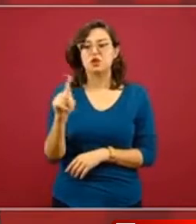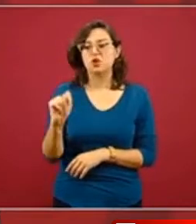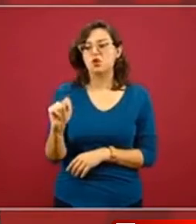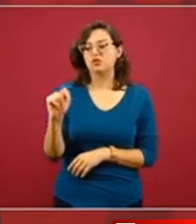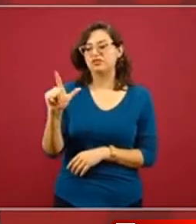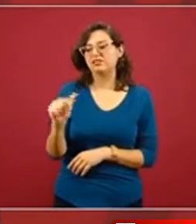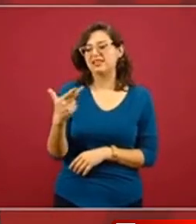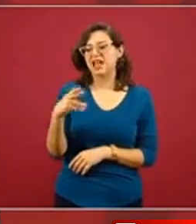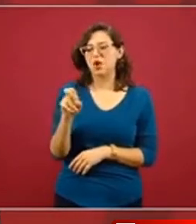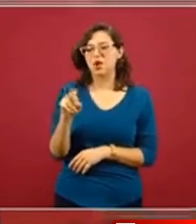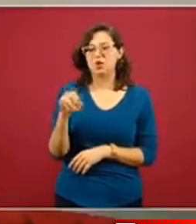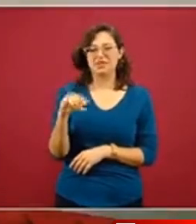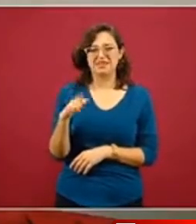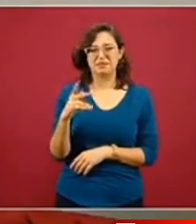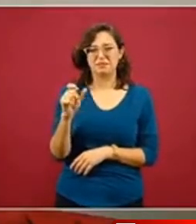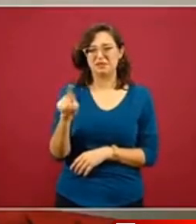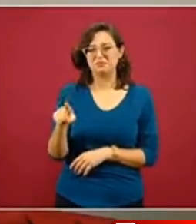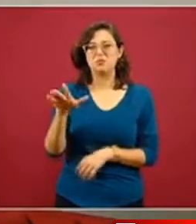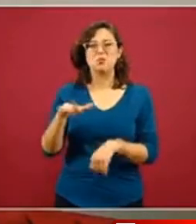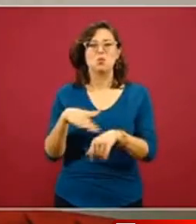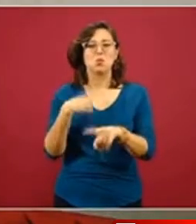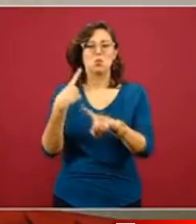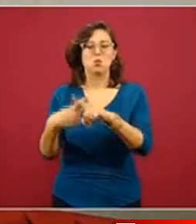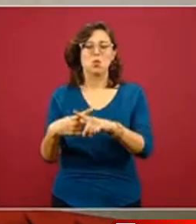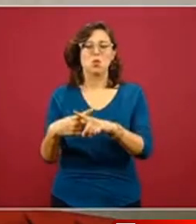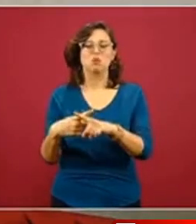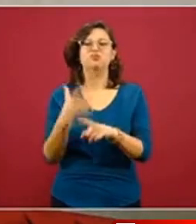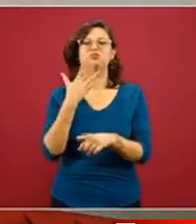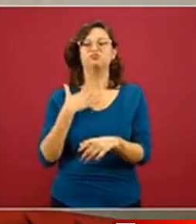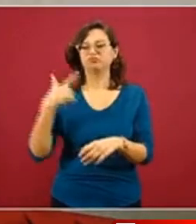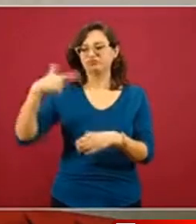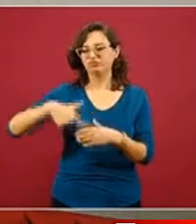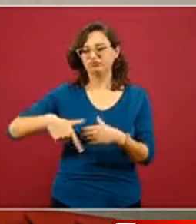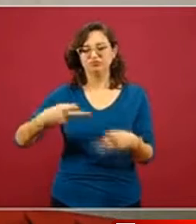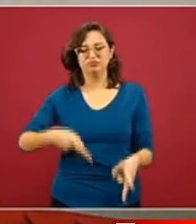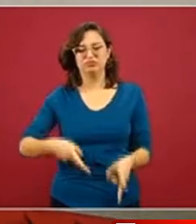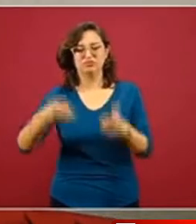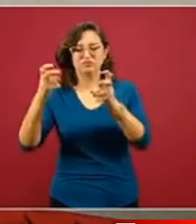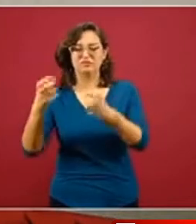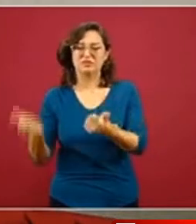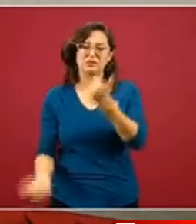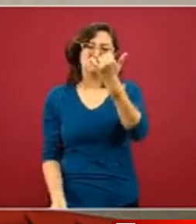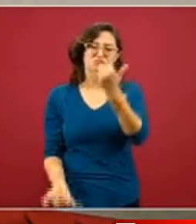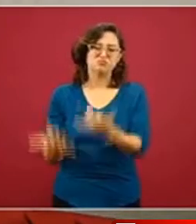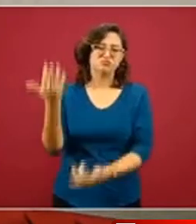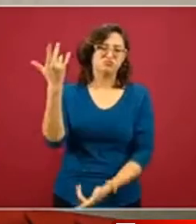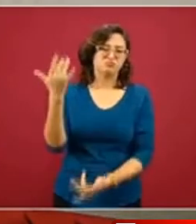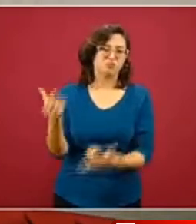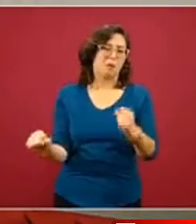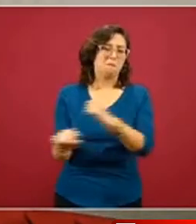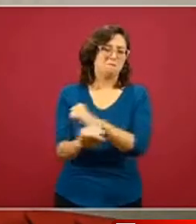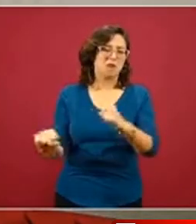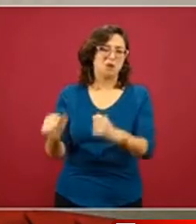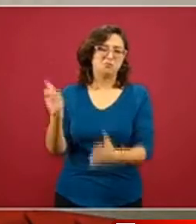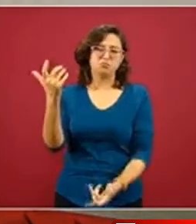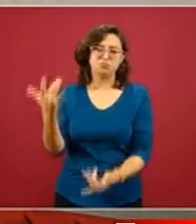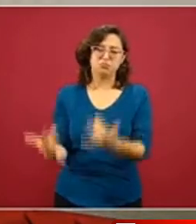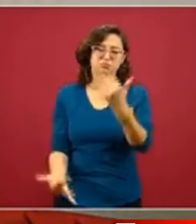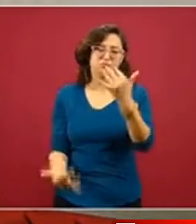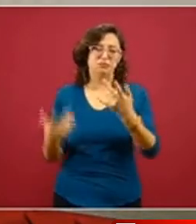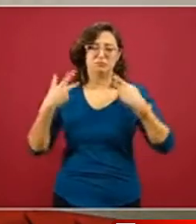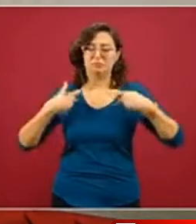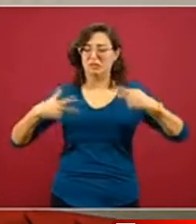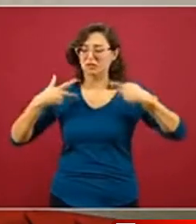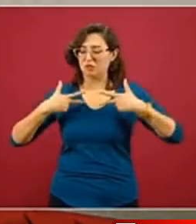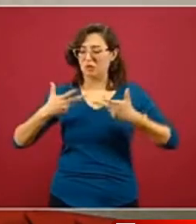propósito de un incendio relacionado con una toma clandestina de un oleoducto.